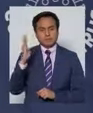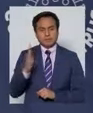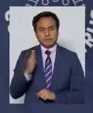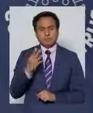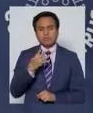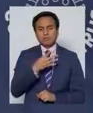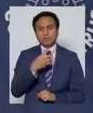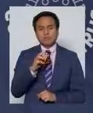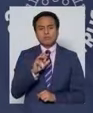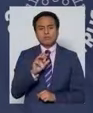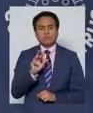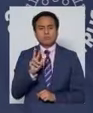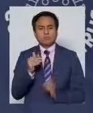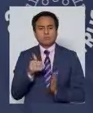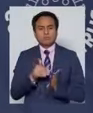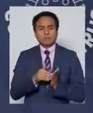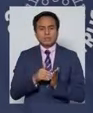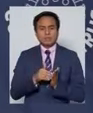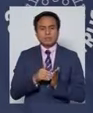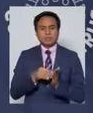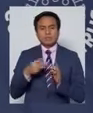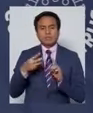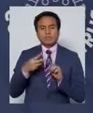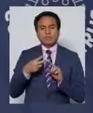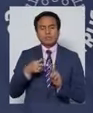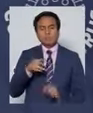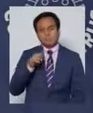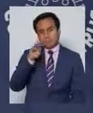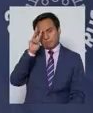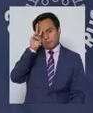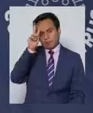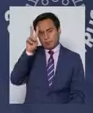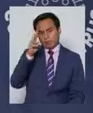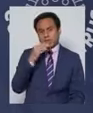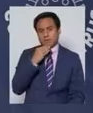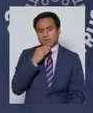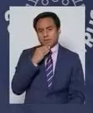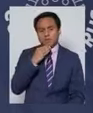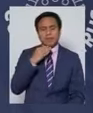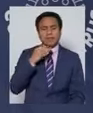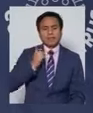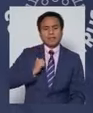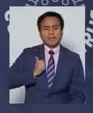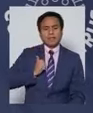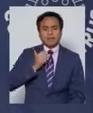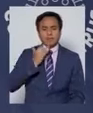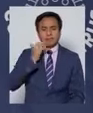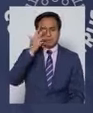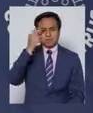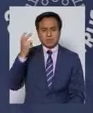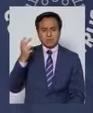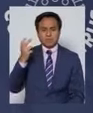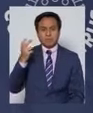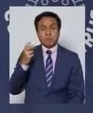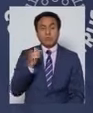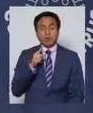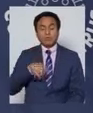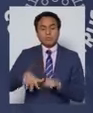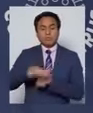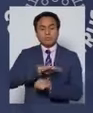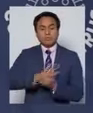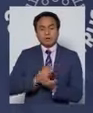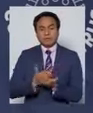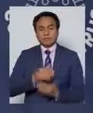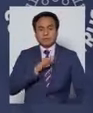con 498.000. Después le sigue Perú, Canadá y México. ¿Cuál es la situación en nuestro